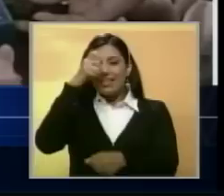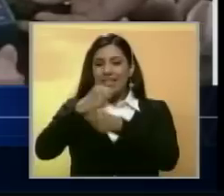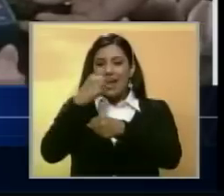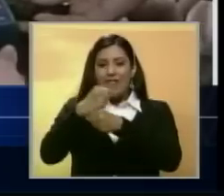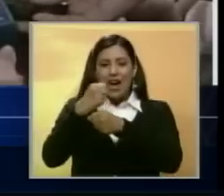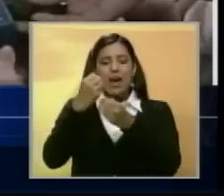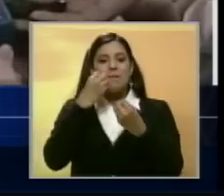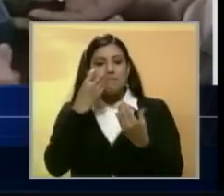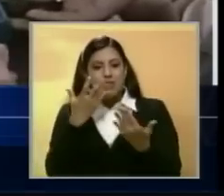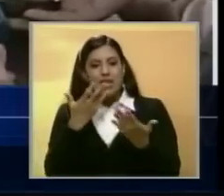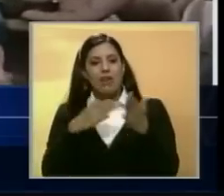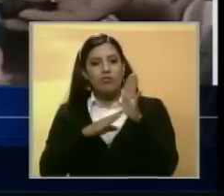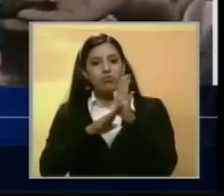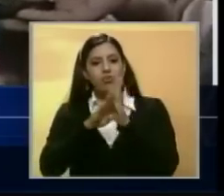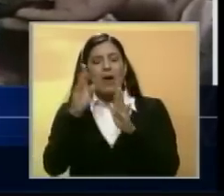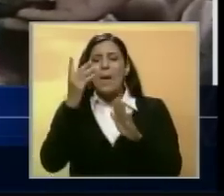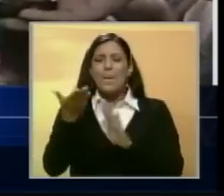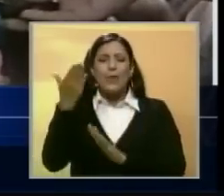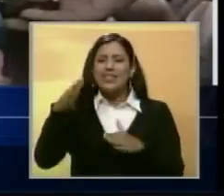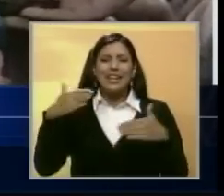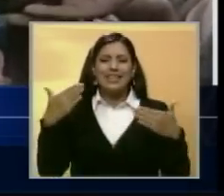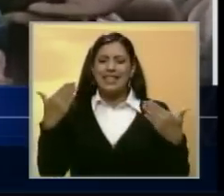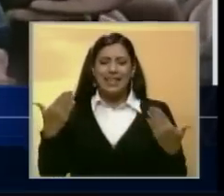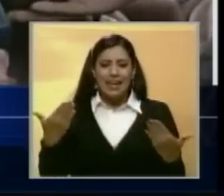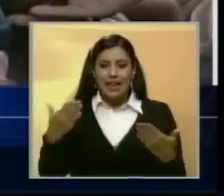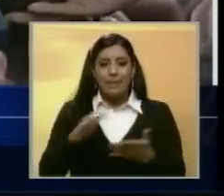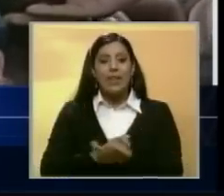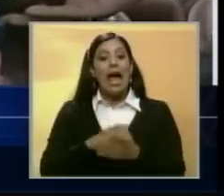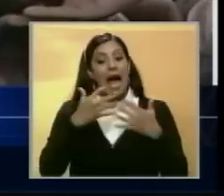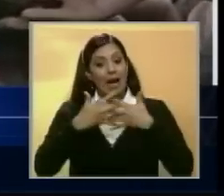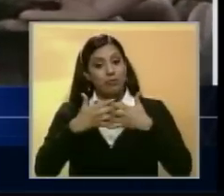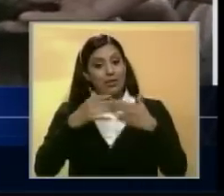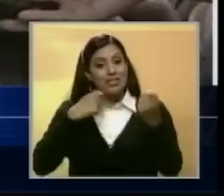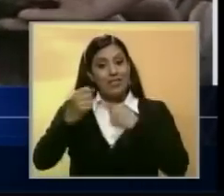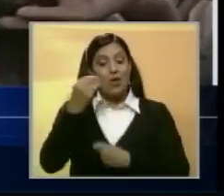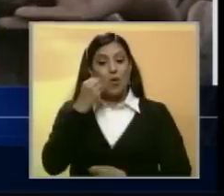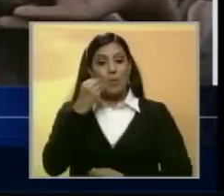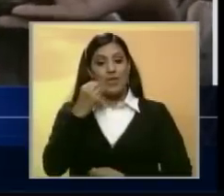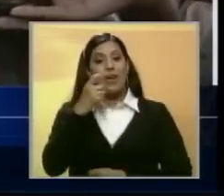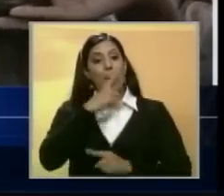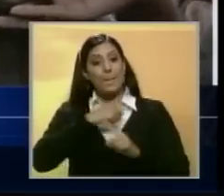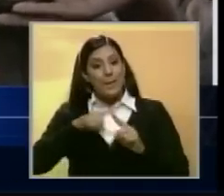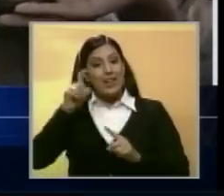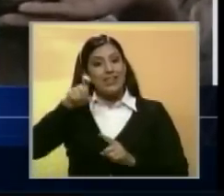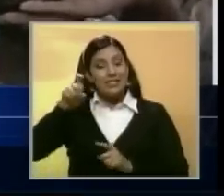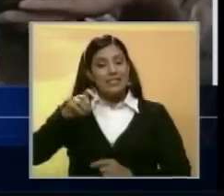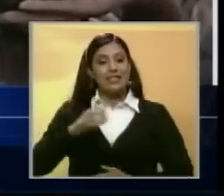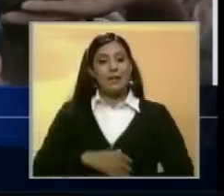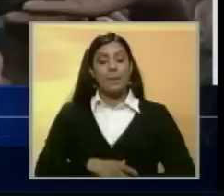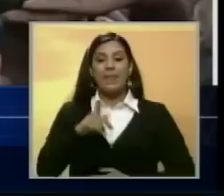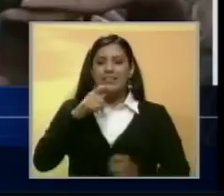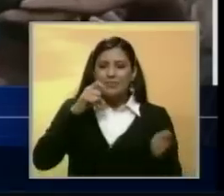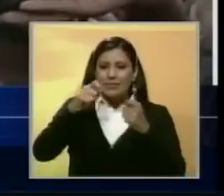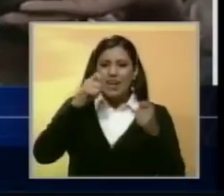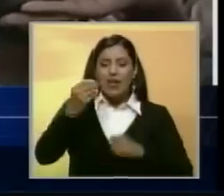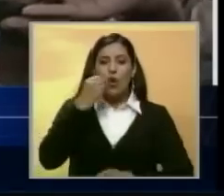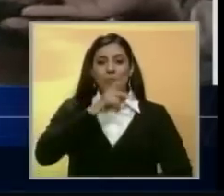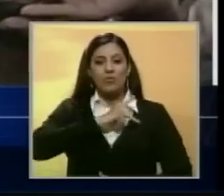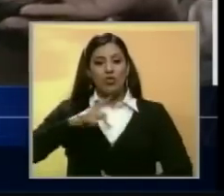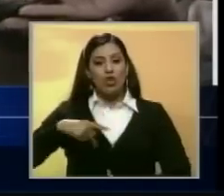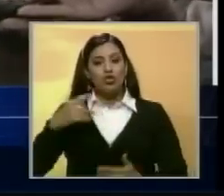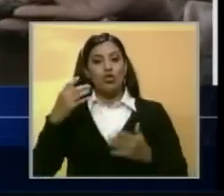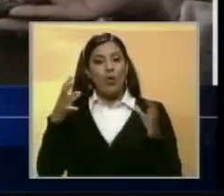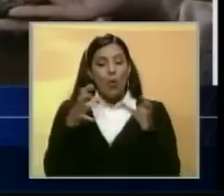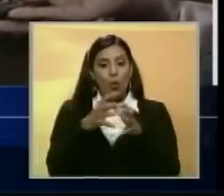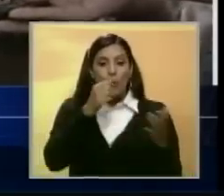para estabilizar. Lo importante, por supuesto, que es la producción, pero la distribución también es necesaria. Y esa distribución que estamos haciendo a los